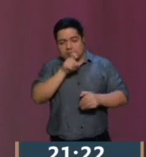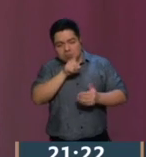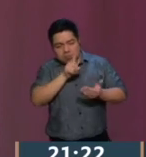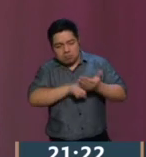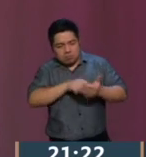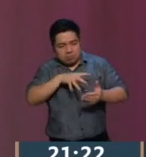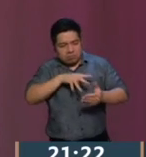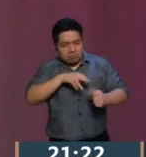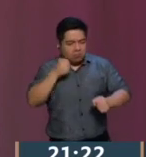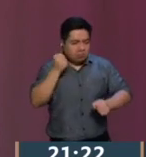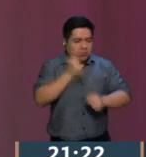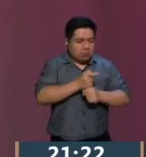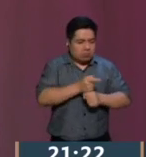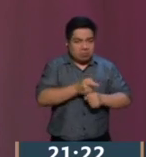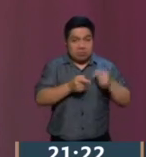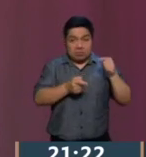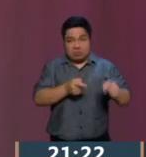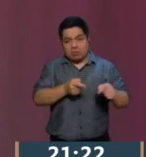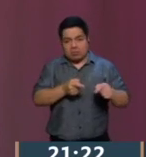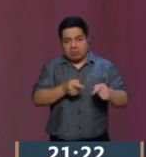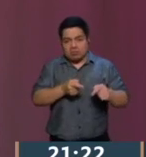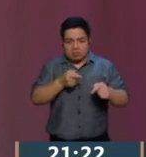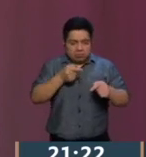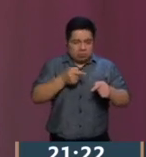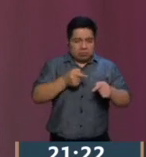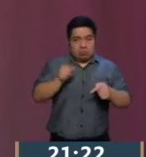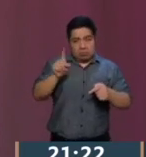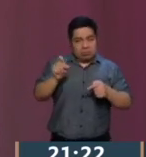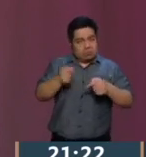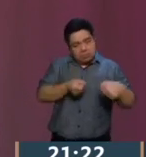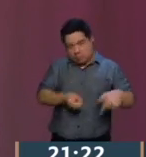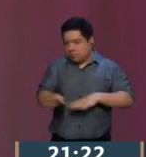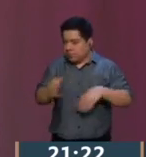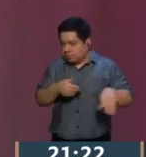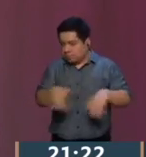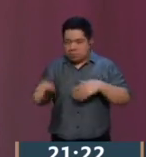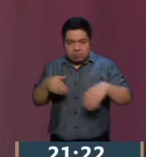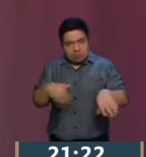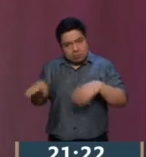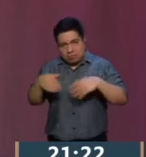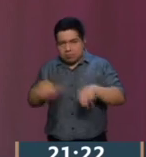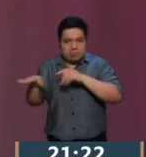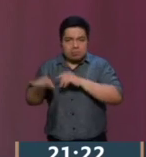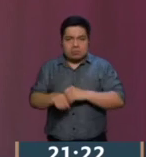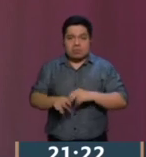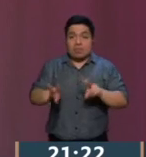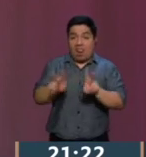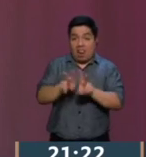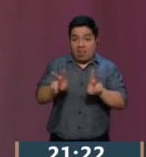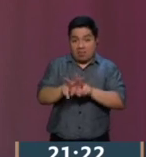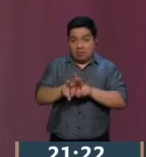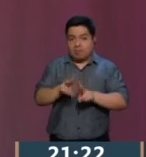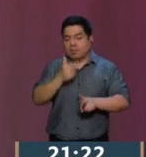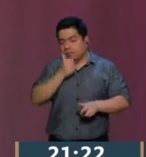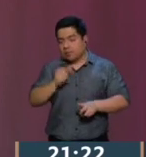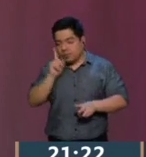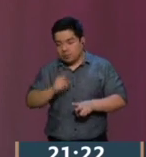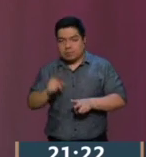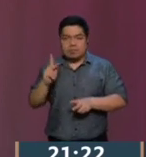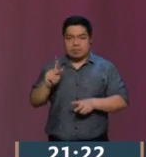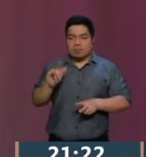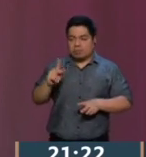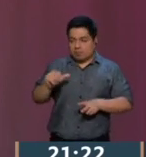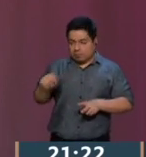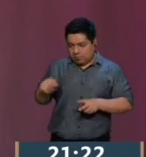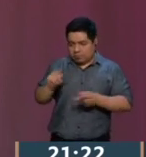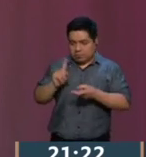agua. Esa agua se tuvo que dejar correr por la coladera y a los vecinos se les restituyó el agua mediante pipas, se hizo